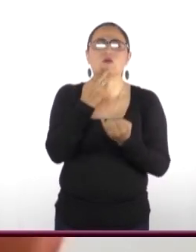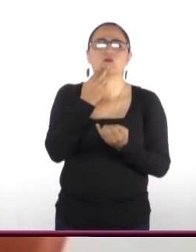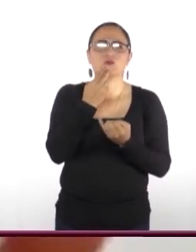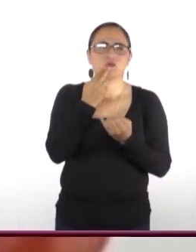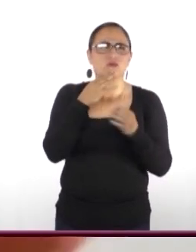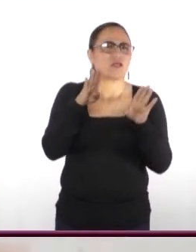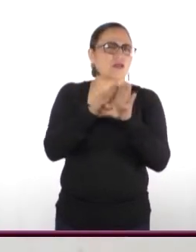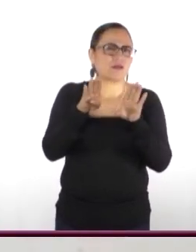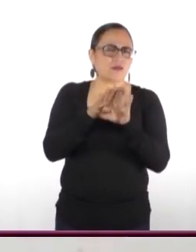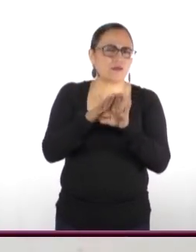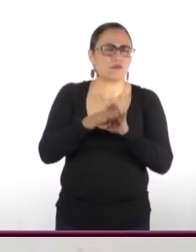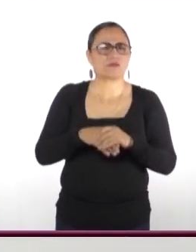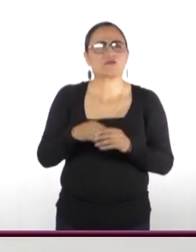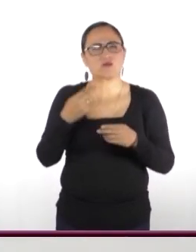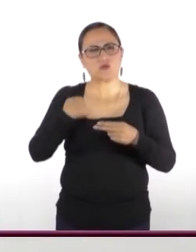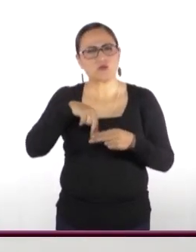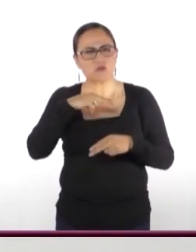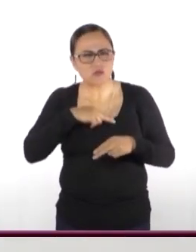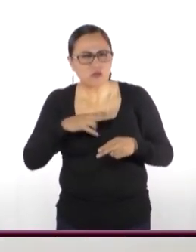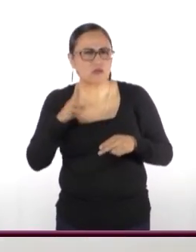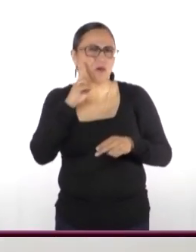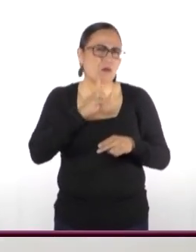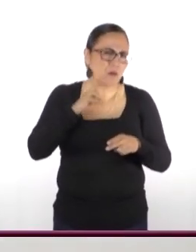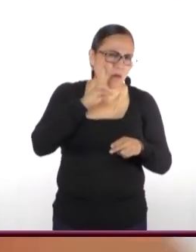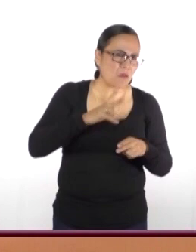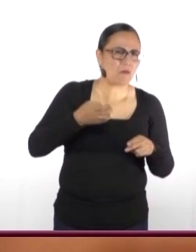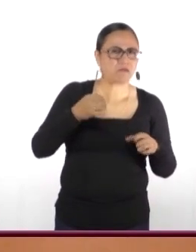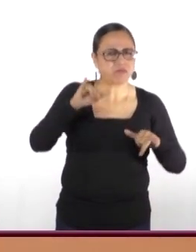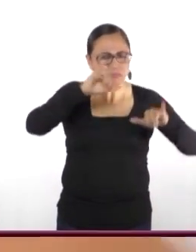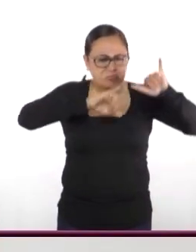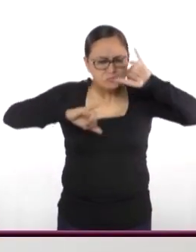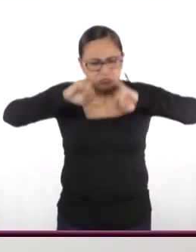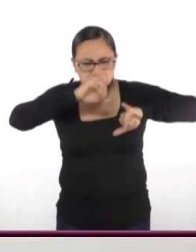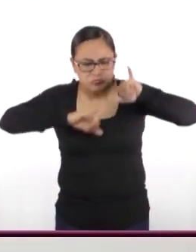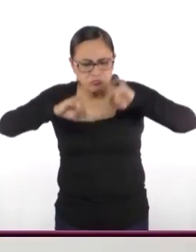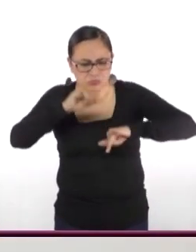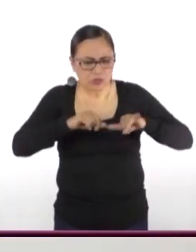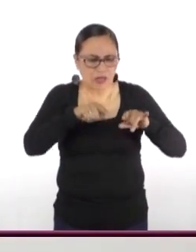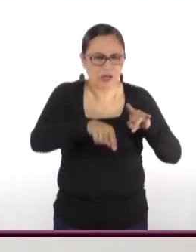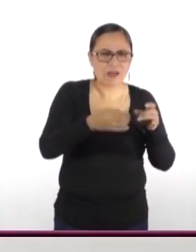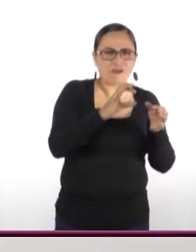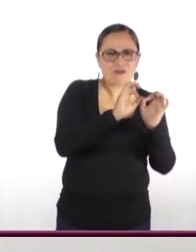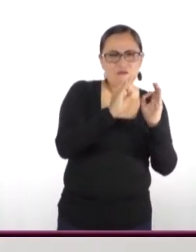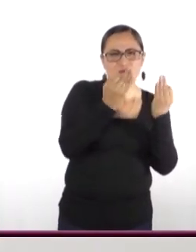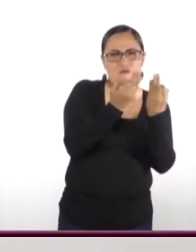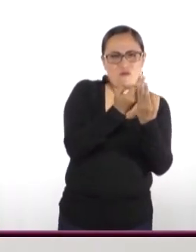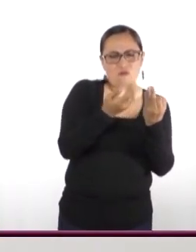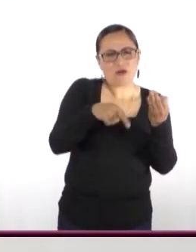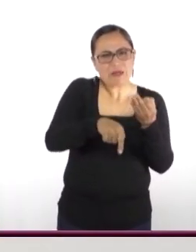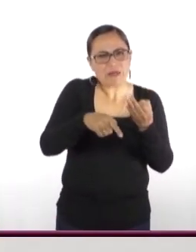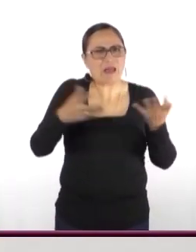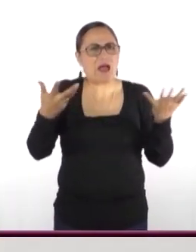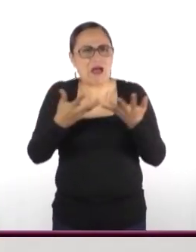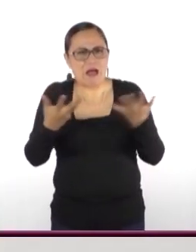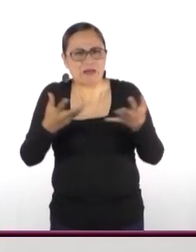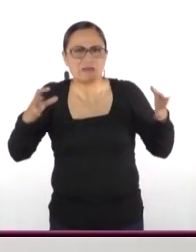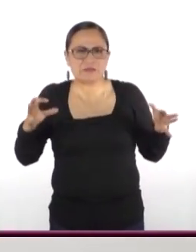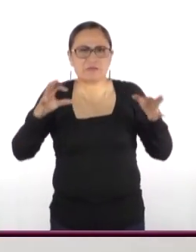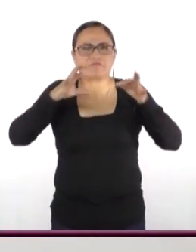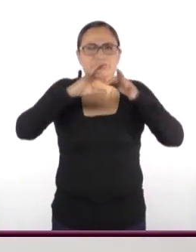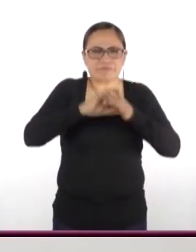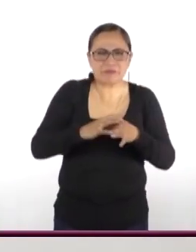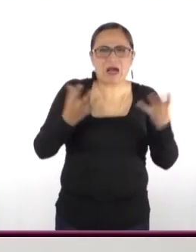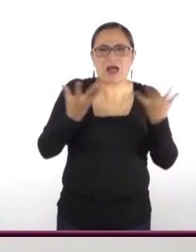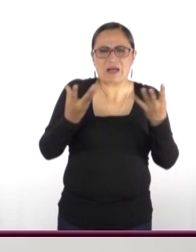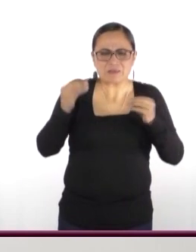su funcionamiento, por ejemplo, en experimentos, nosotros al relacionar la estructura con su comportamiento, pues podríamos tener